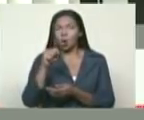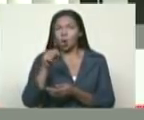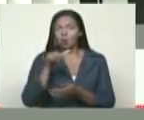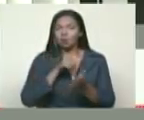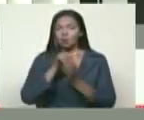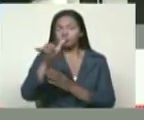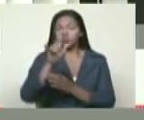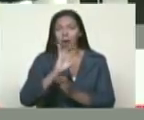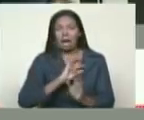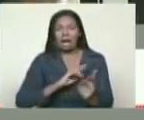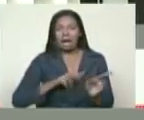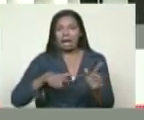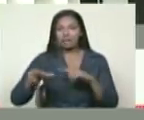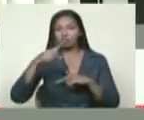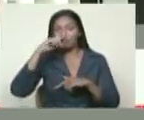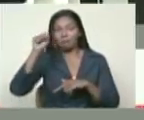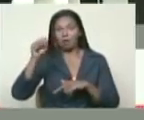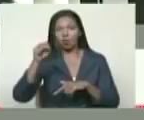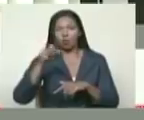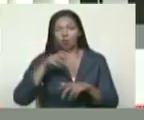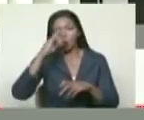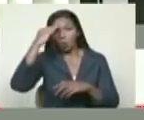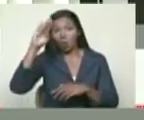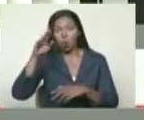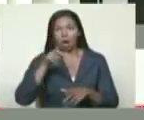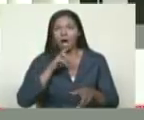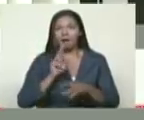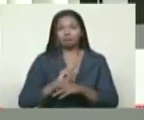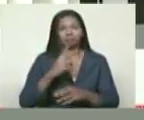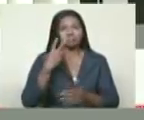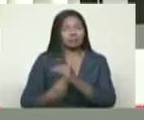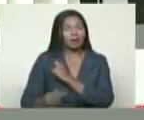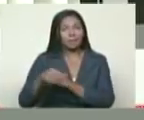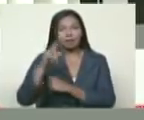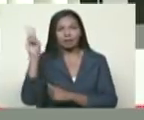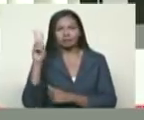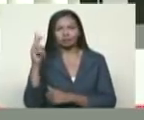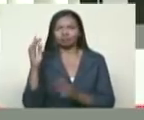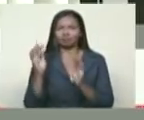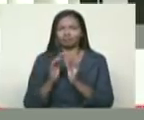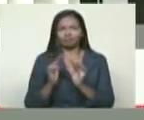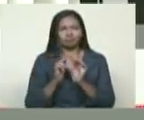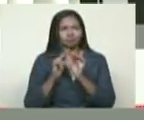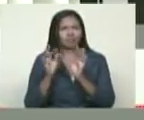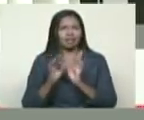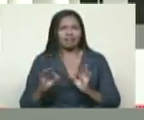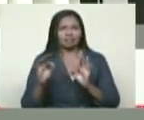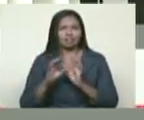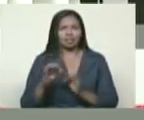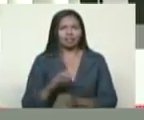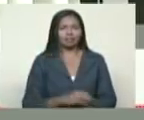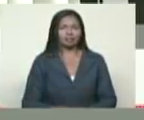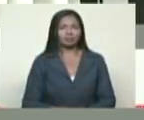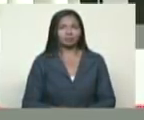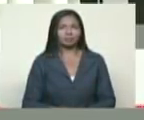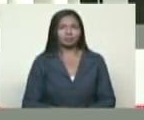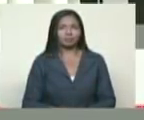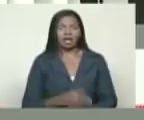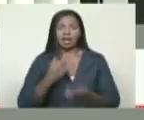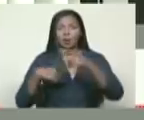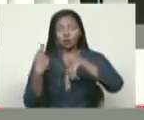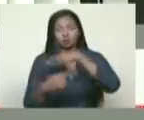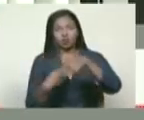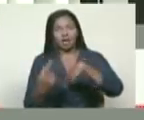avión y se iba a venir para Cuba, iba a huir. No conocen a los venezolanos, no conocen a las revolucionarias y